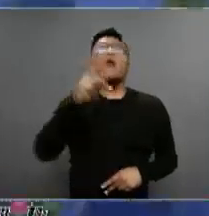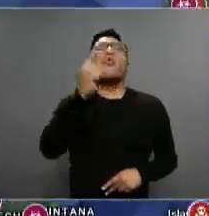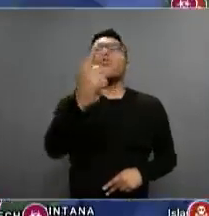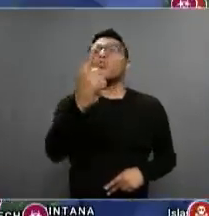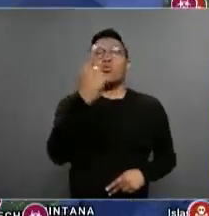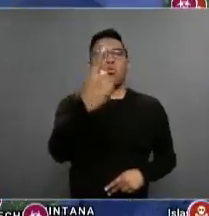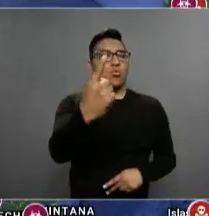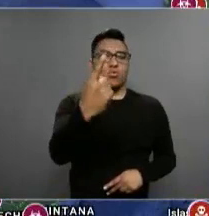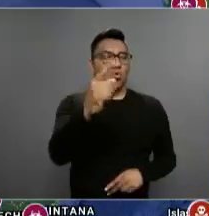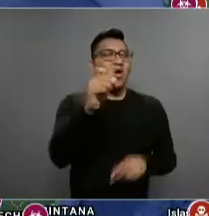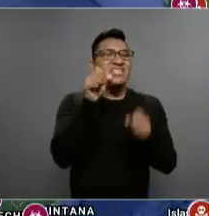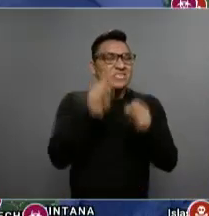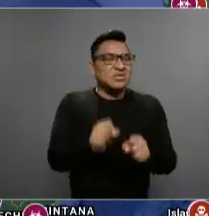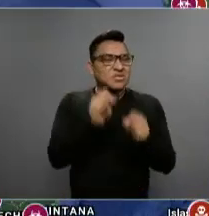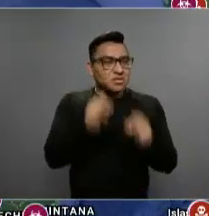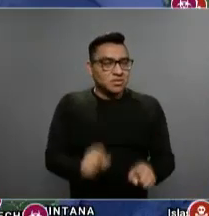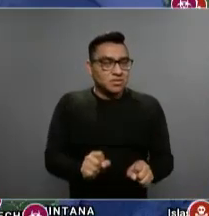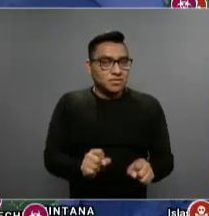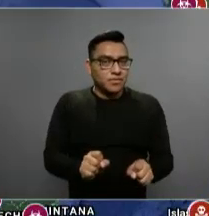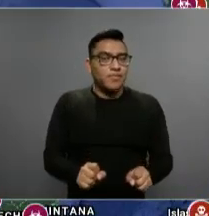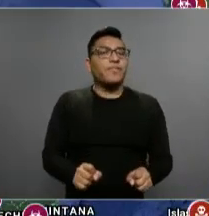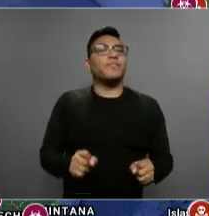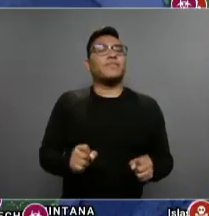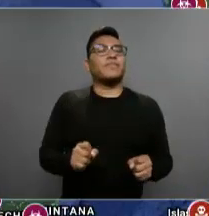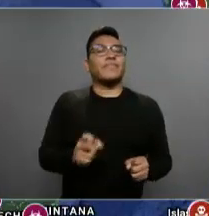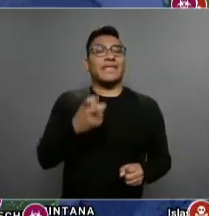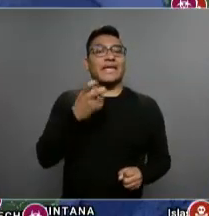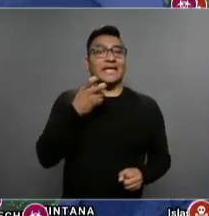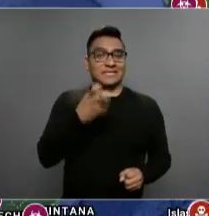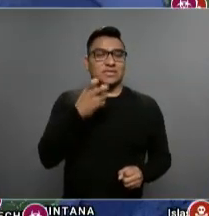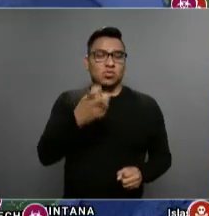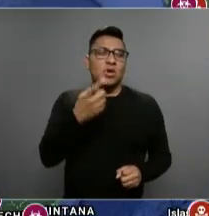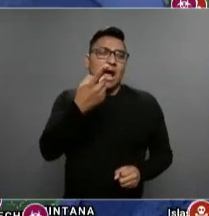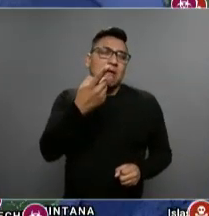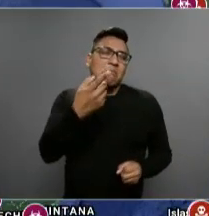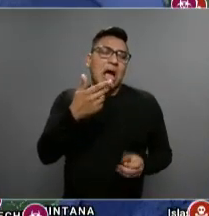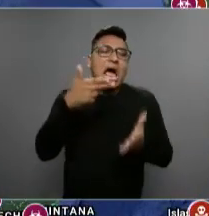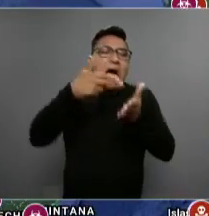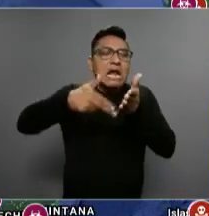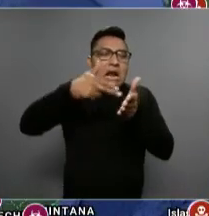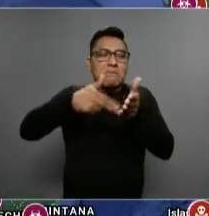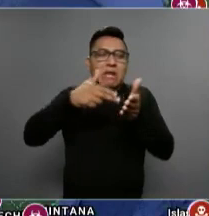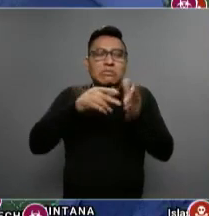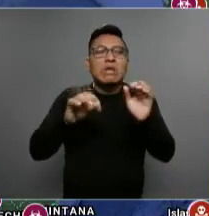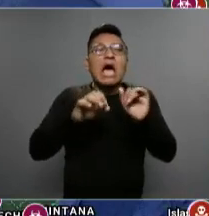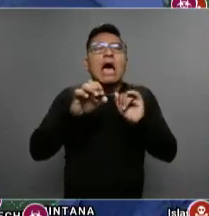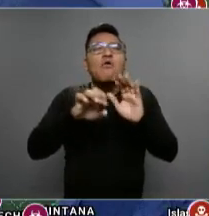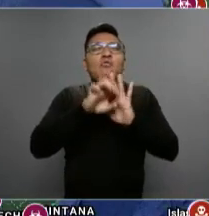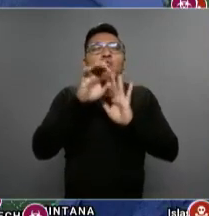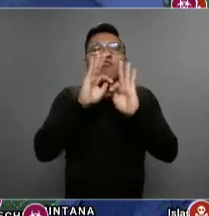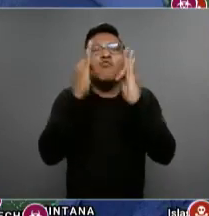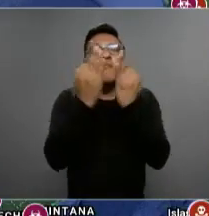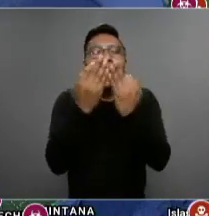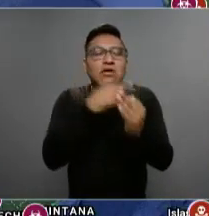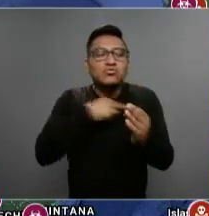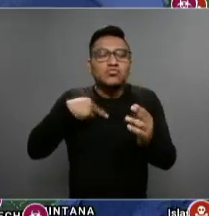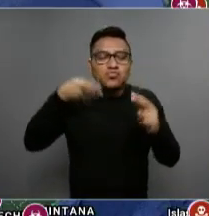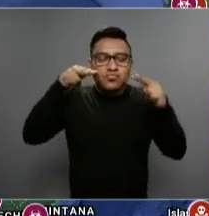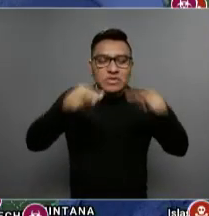Potosí. Es una muy buena herramienta para darle